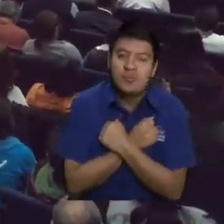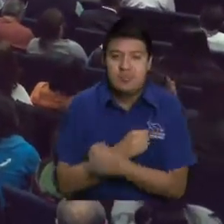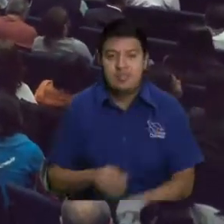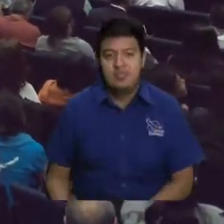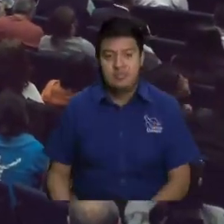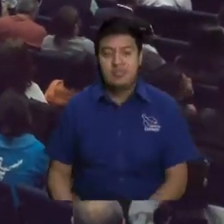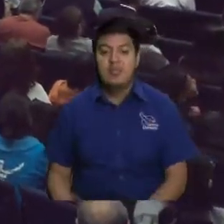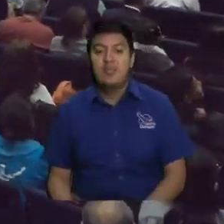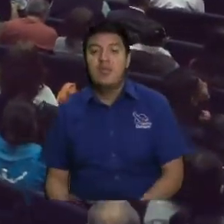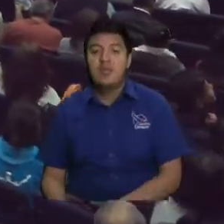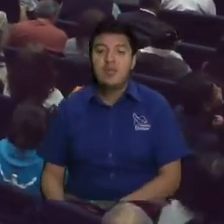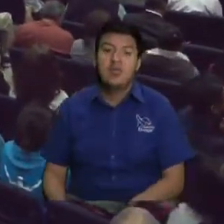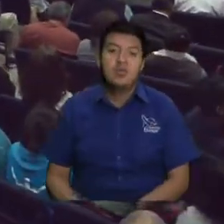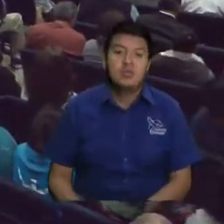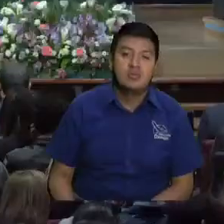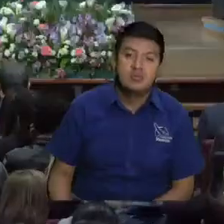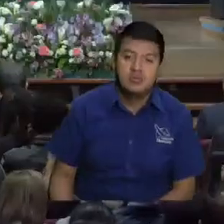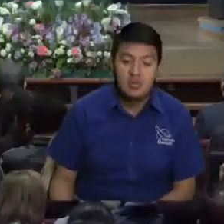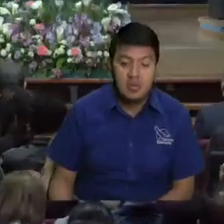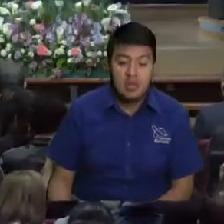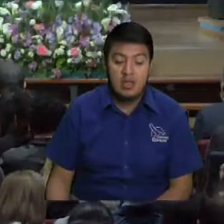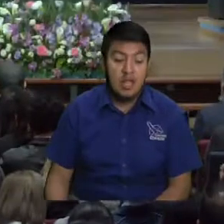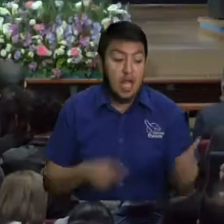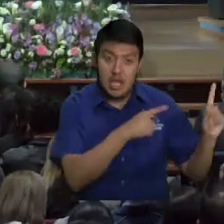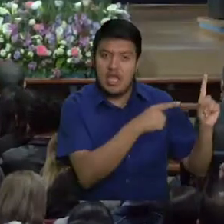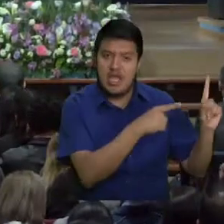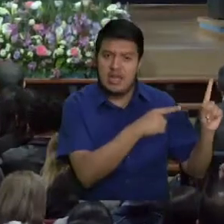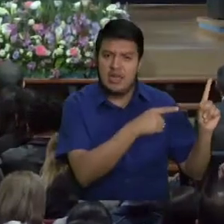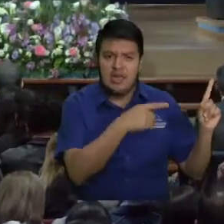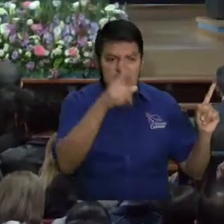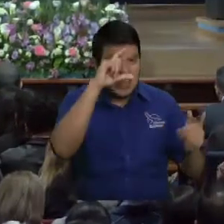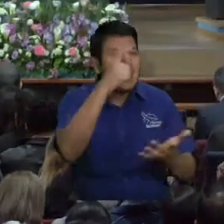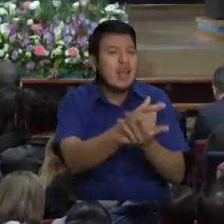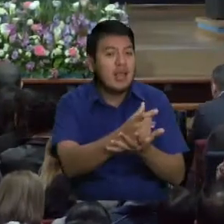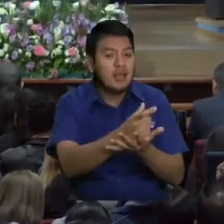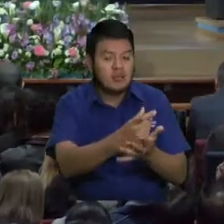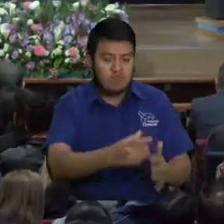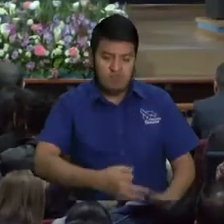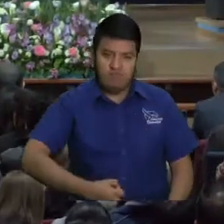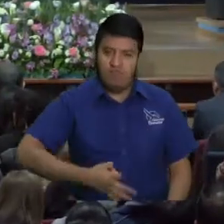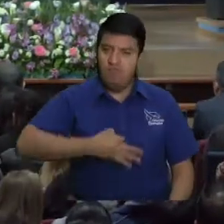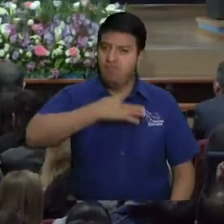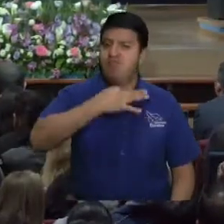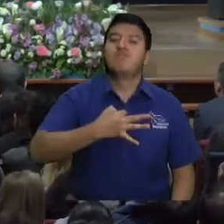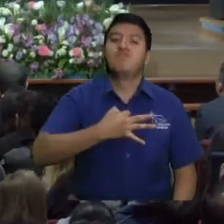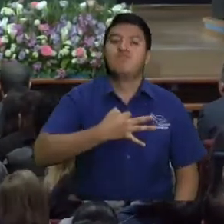de los enamorados y hay el jefe de los enamorados.